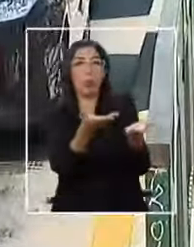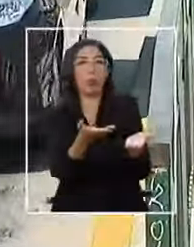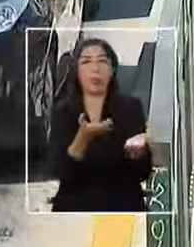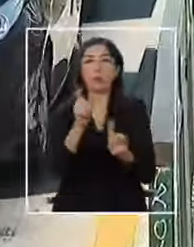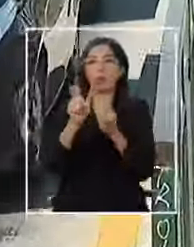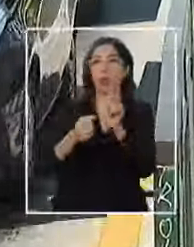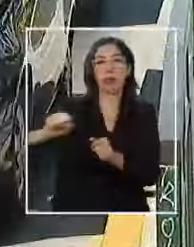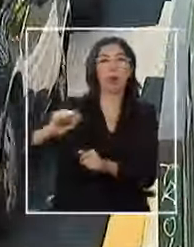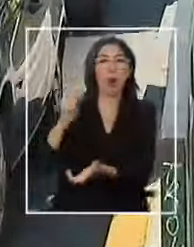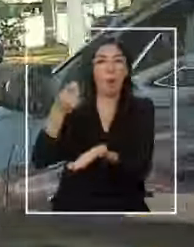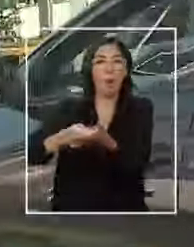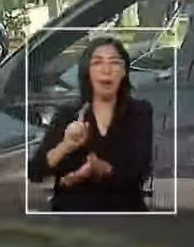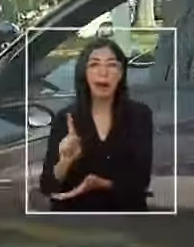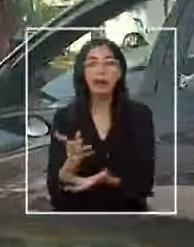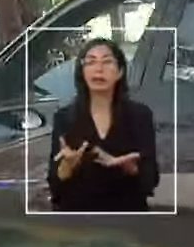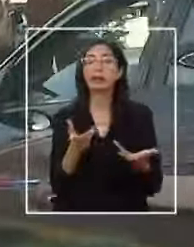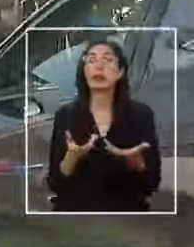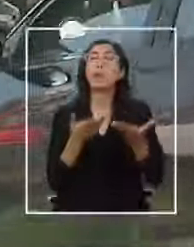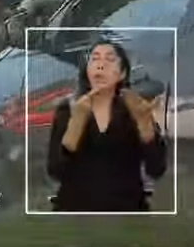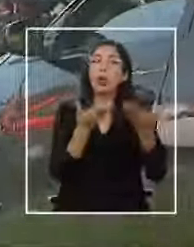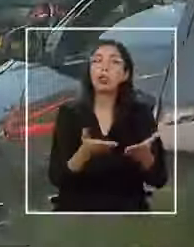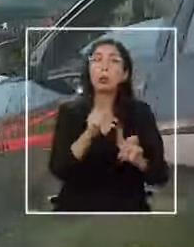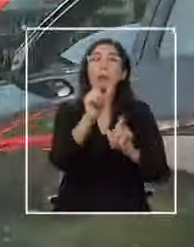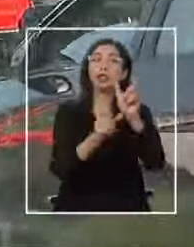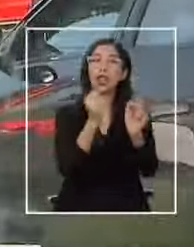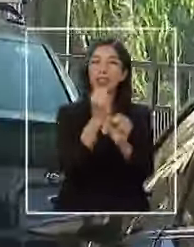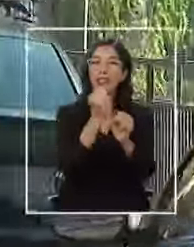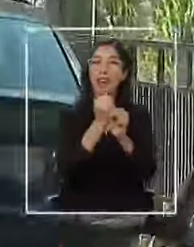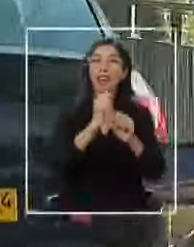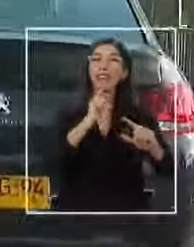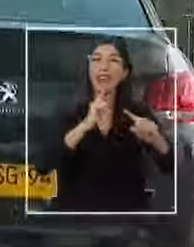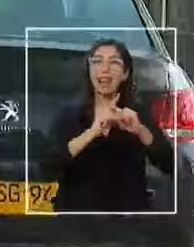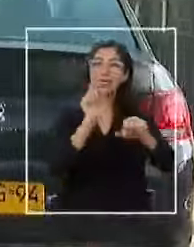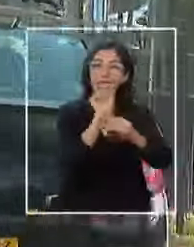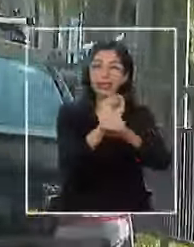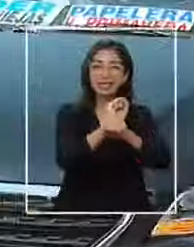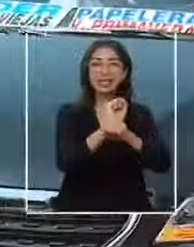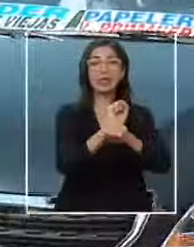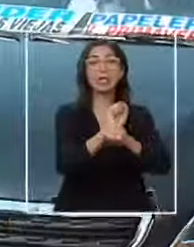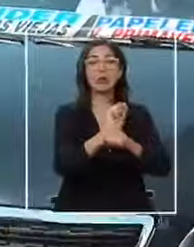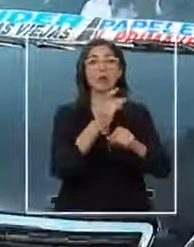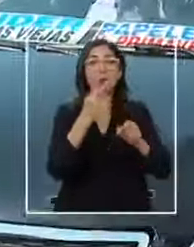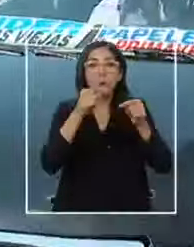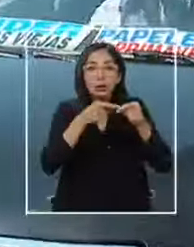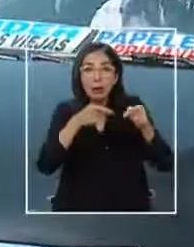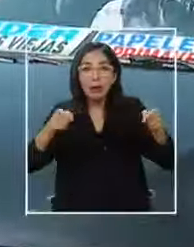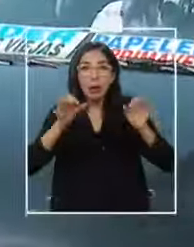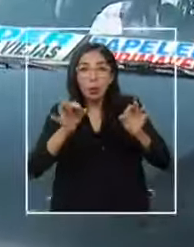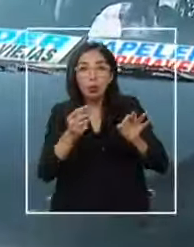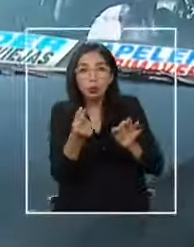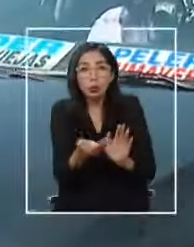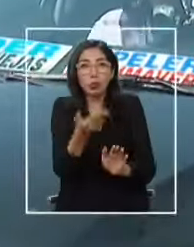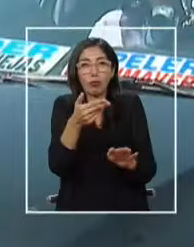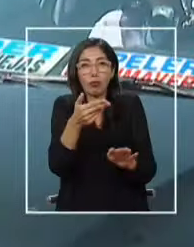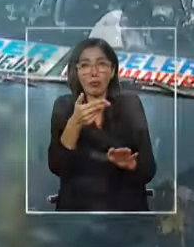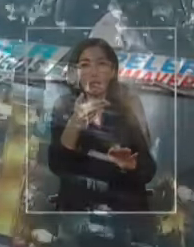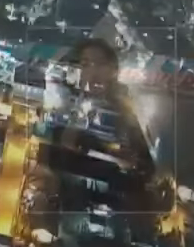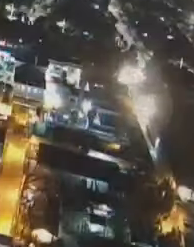que cientos de taxistas se movilizaran en la semana que el petróleo alcanzó su valor más alto del año.